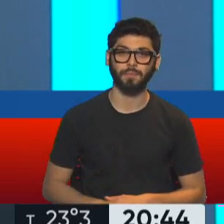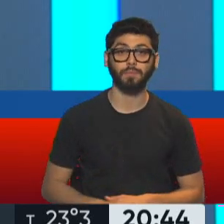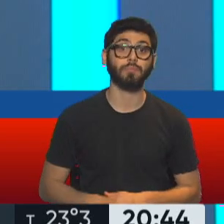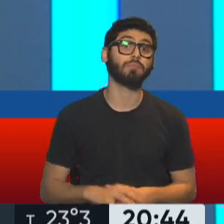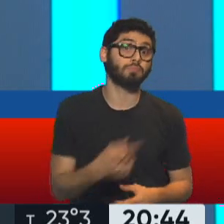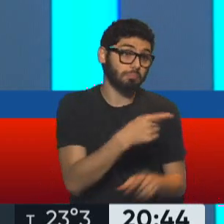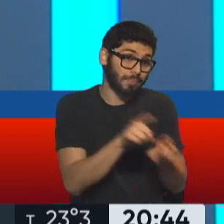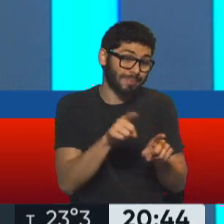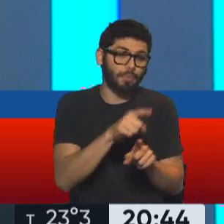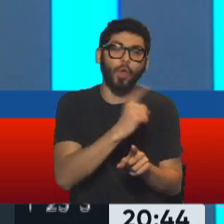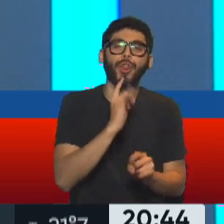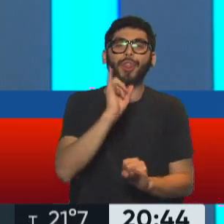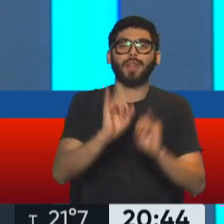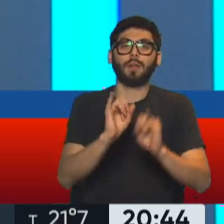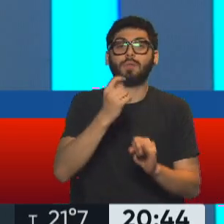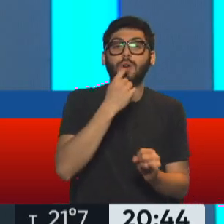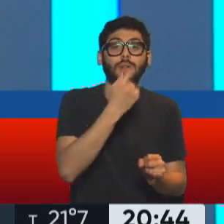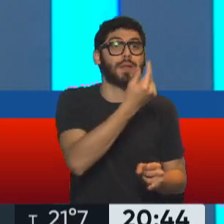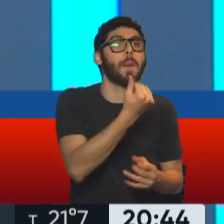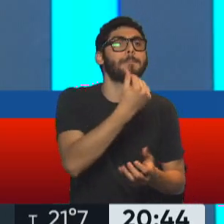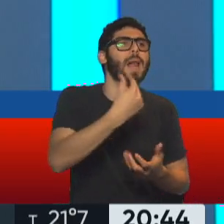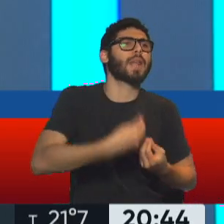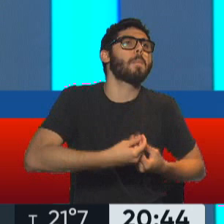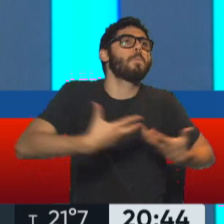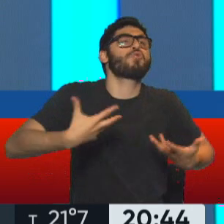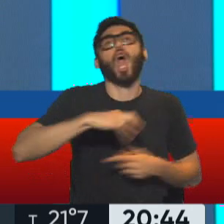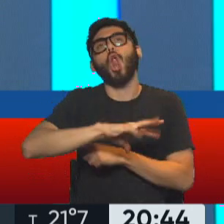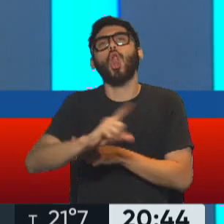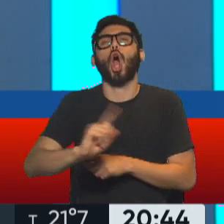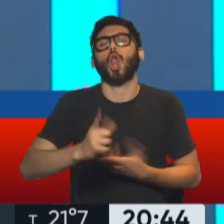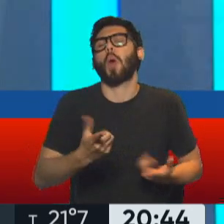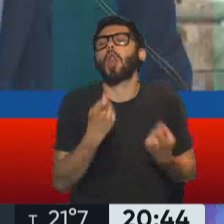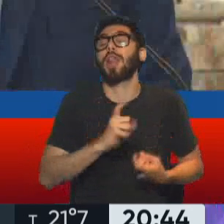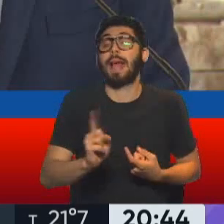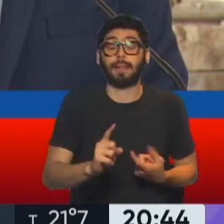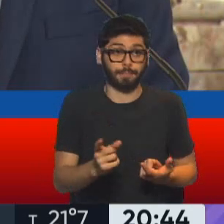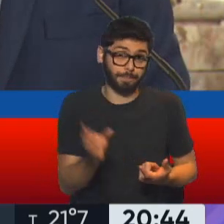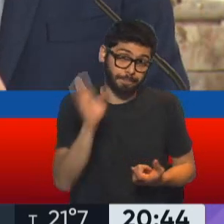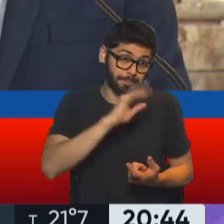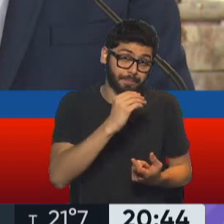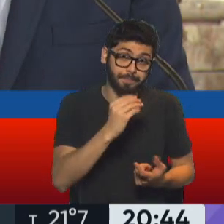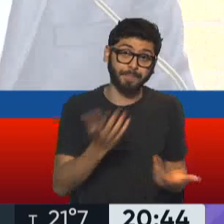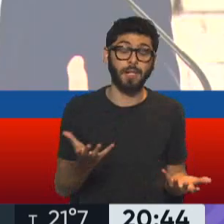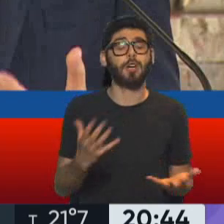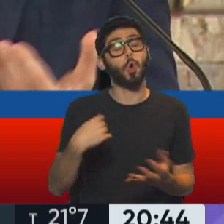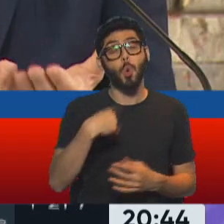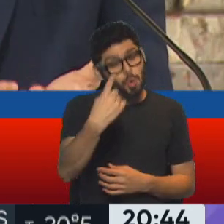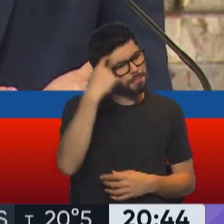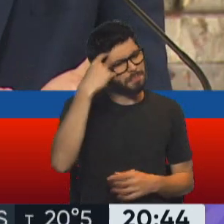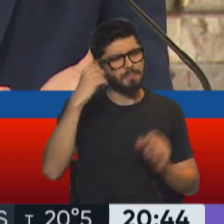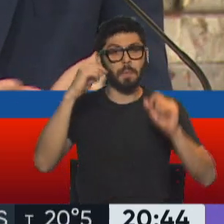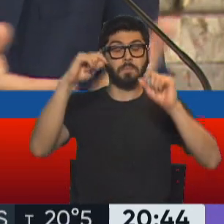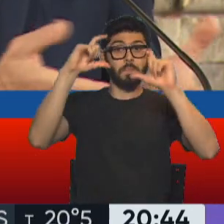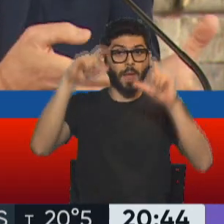lo mismo que el argumento de que porque si tiene mucha plata no van a robar o no van a seguir haciendo negocios con el Estado. ¿Sabes qué pensaba que a mí sí me llamó la atención respecto